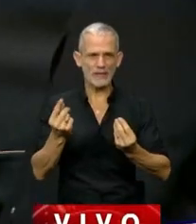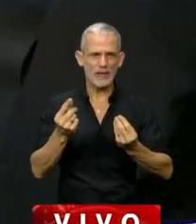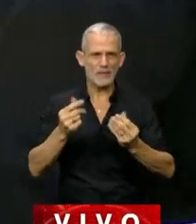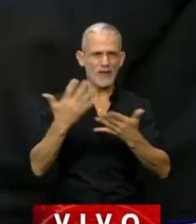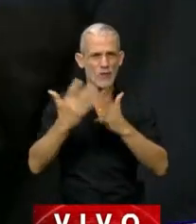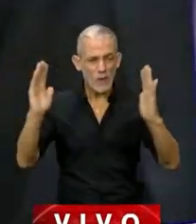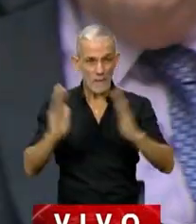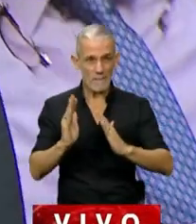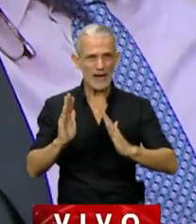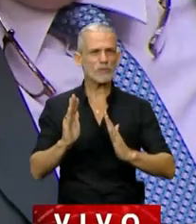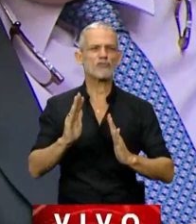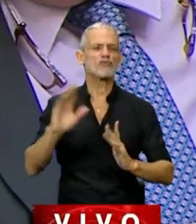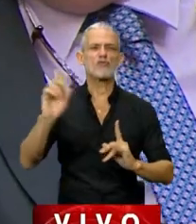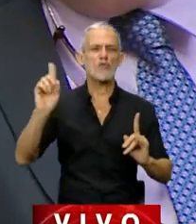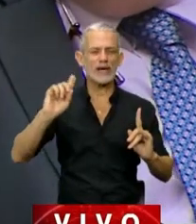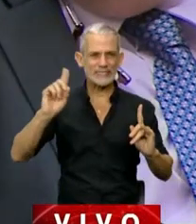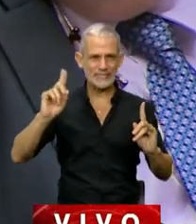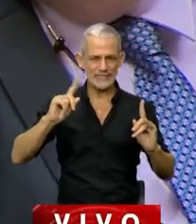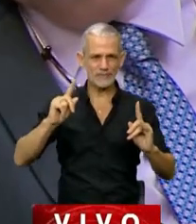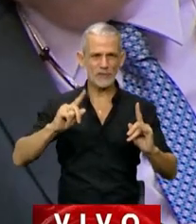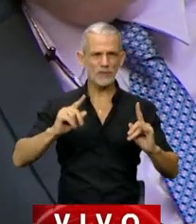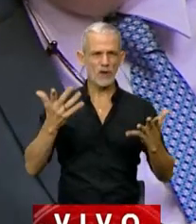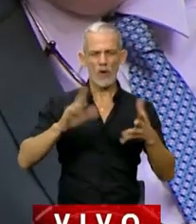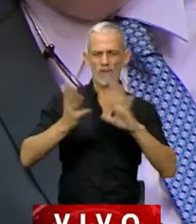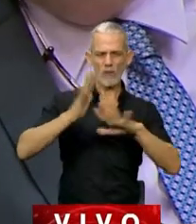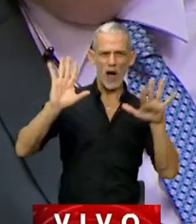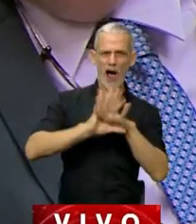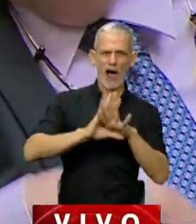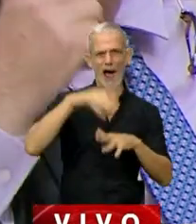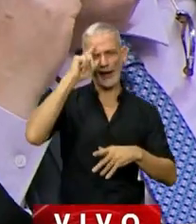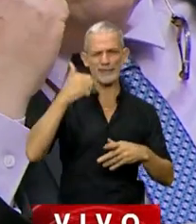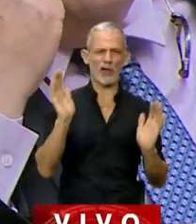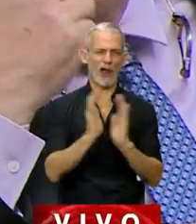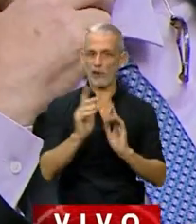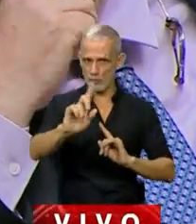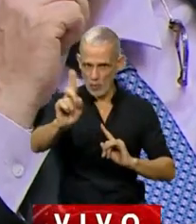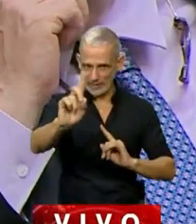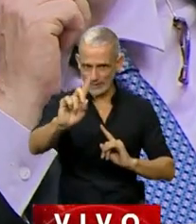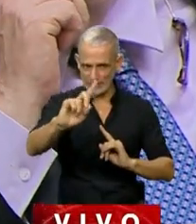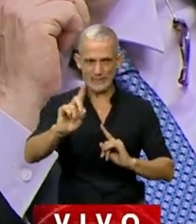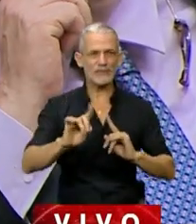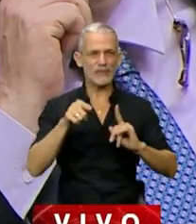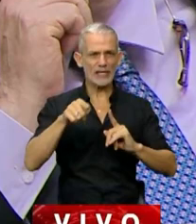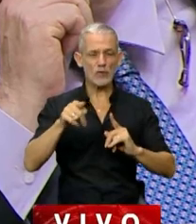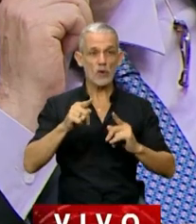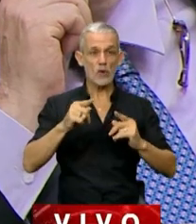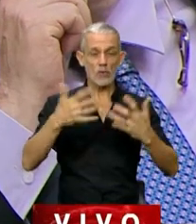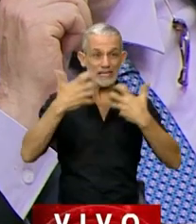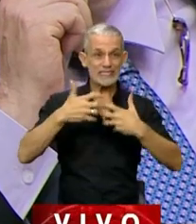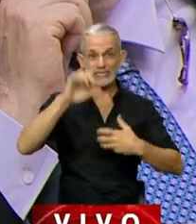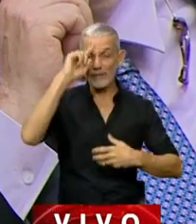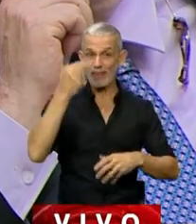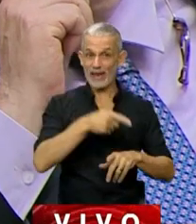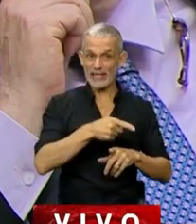cuidados no es una implementación no eficiente de un Estado chico. Es la implementación de un sistema